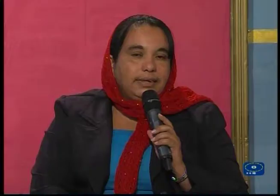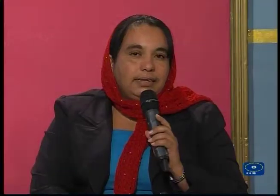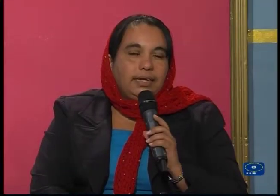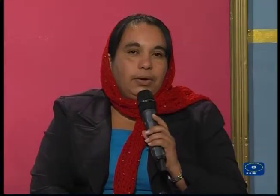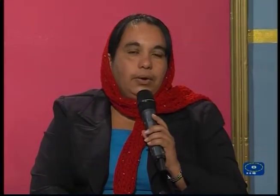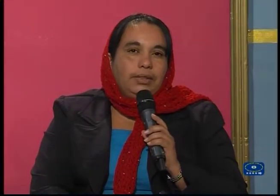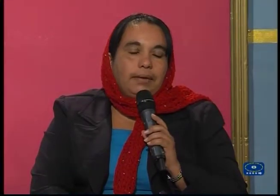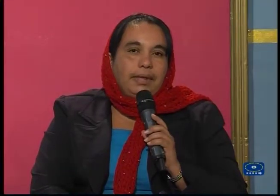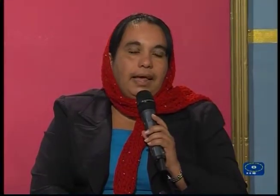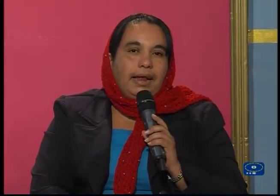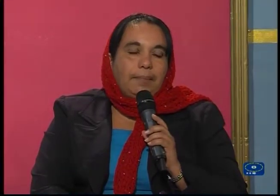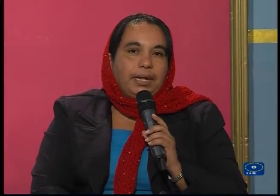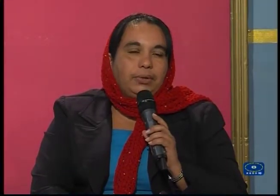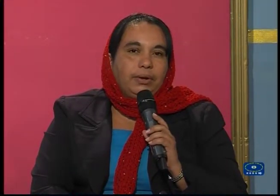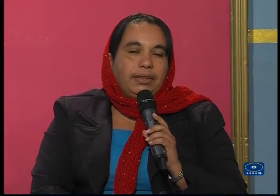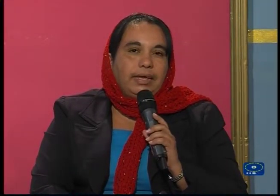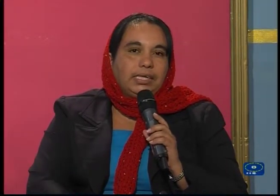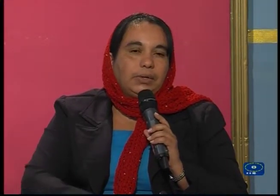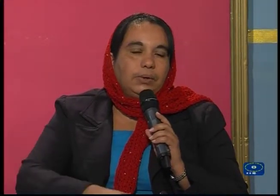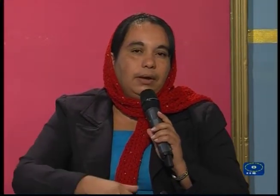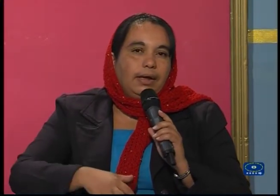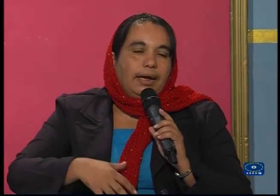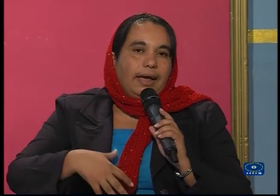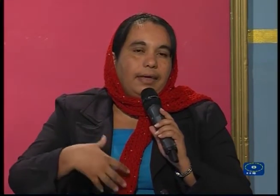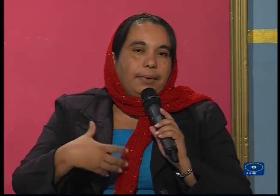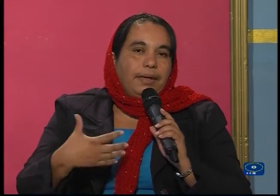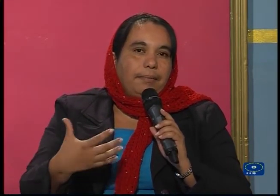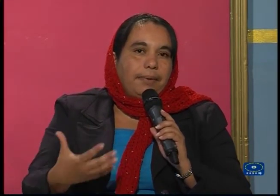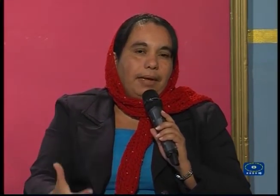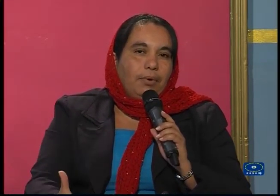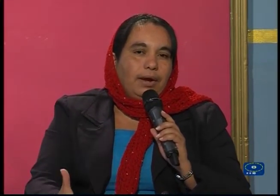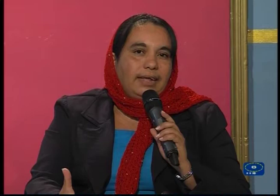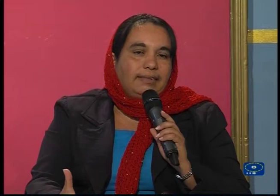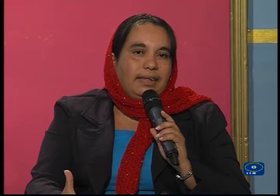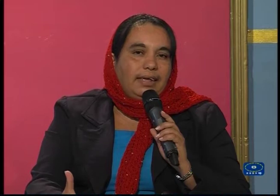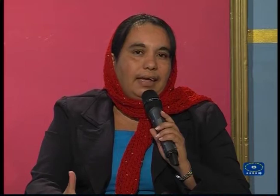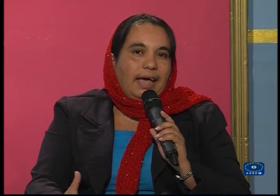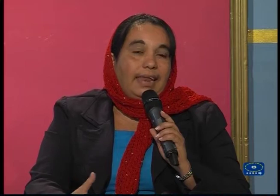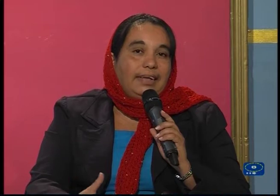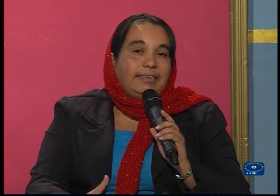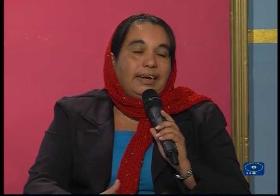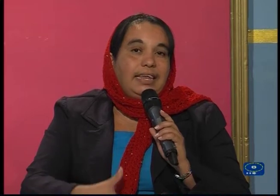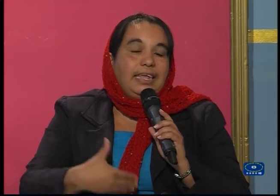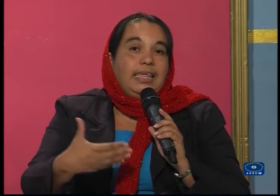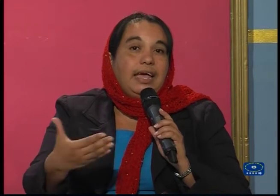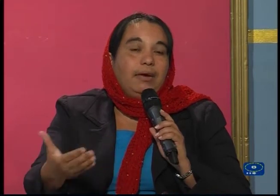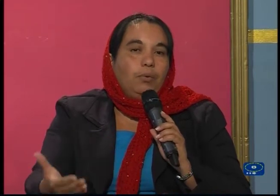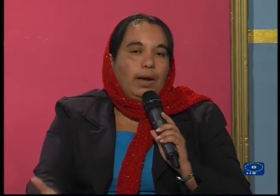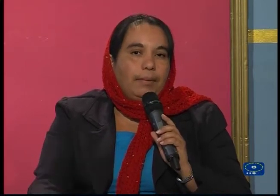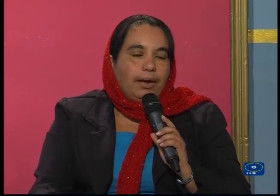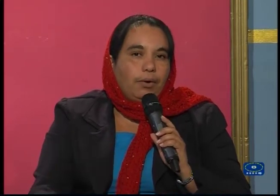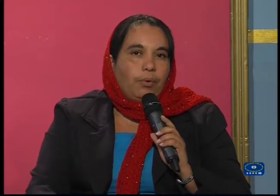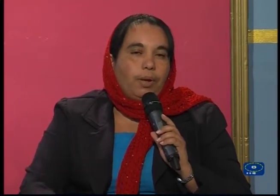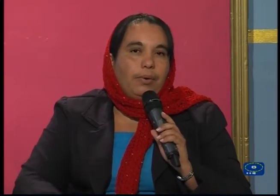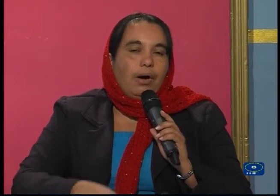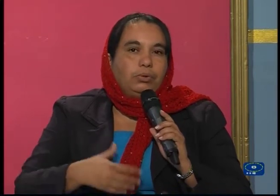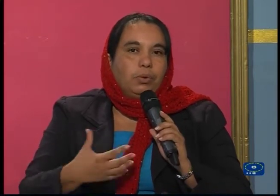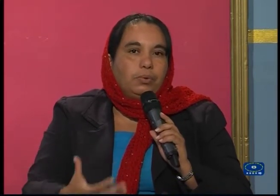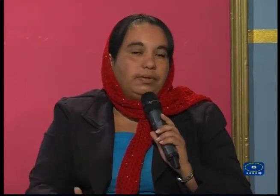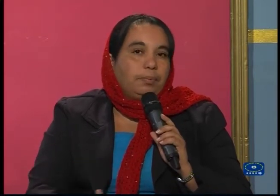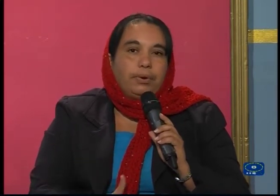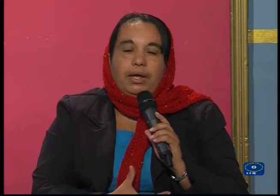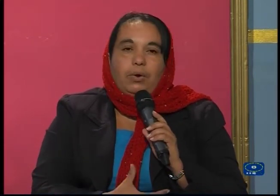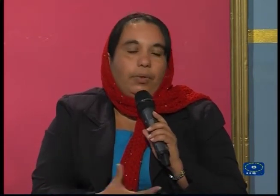eso? Están llenos los terminales, pastor. De hecho, cada vez vemos que se anexan líneas nuevas con